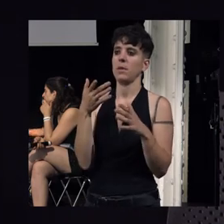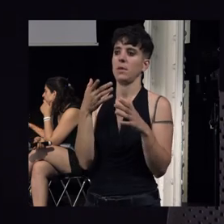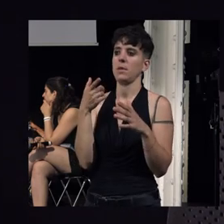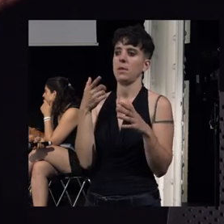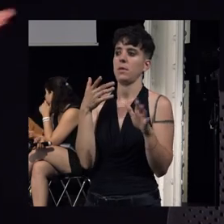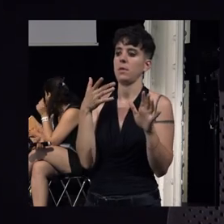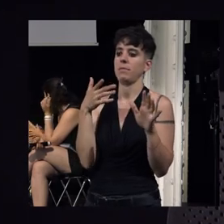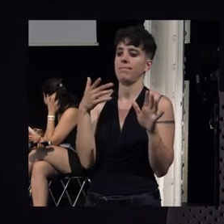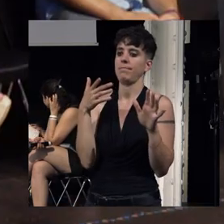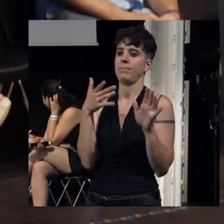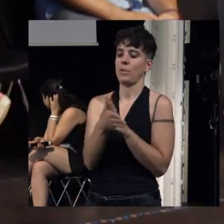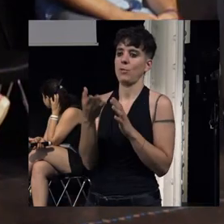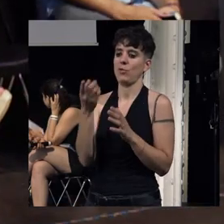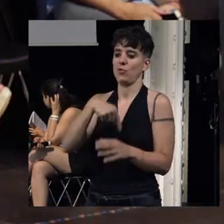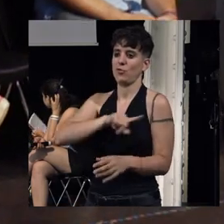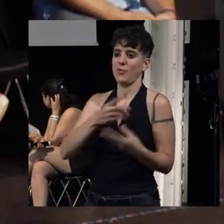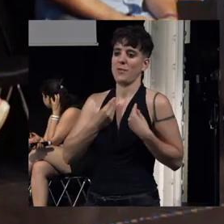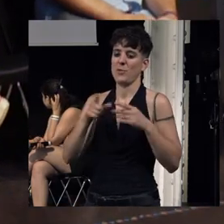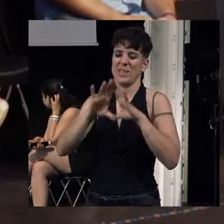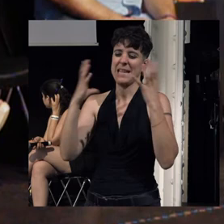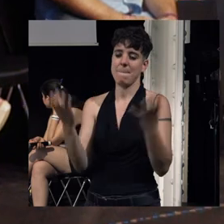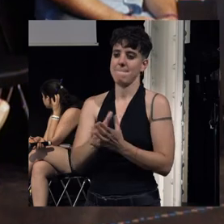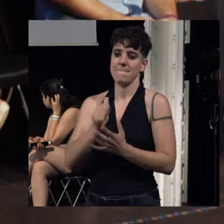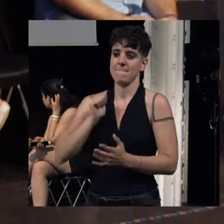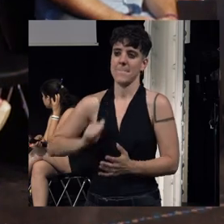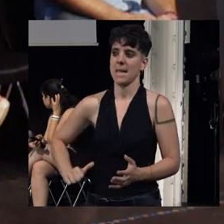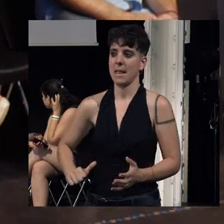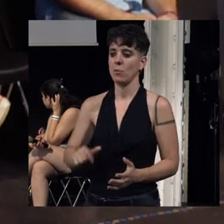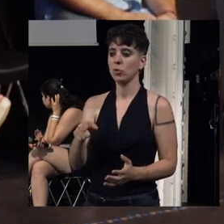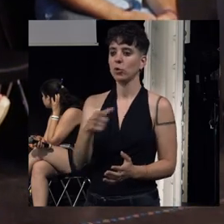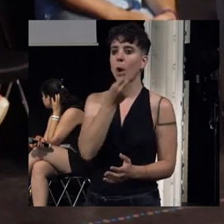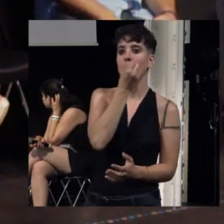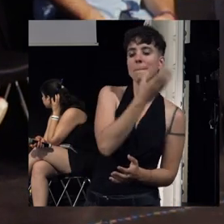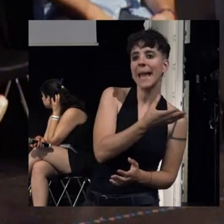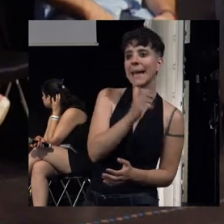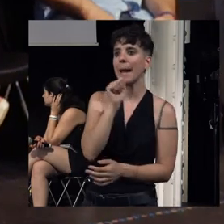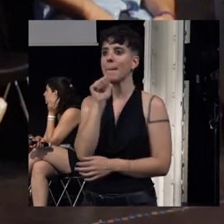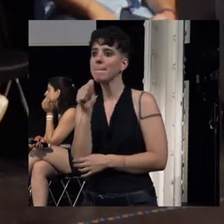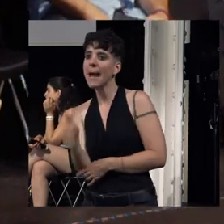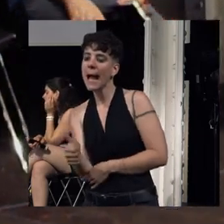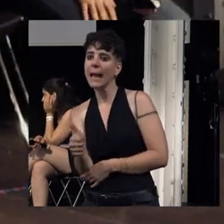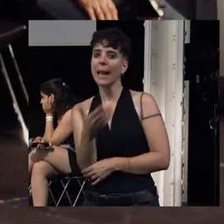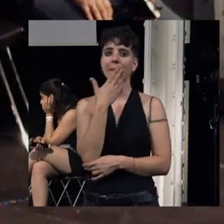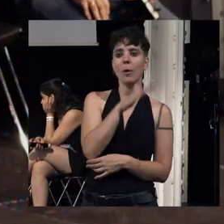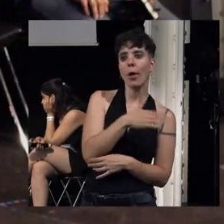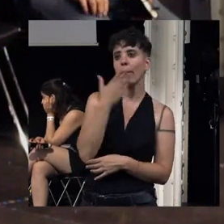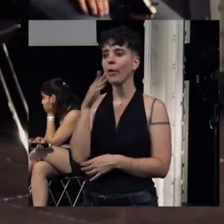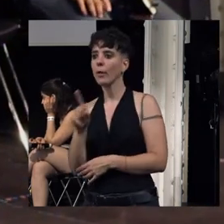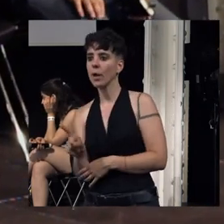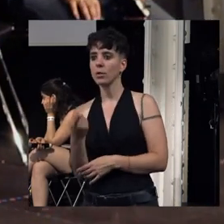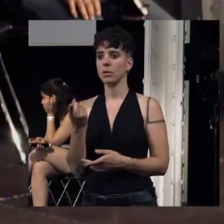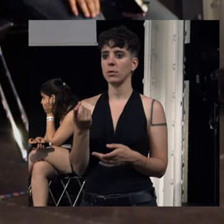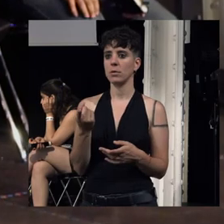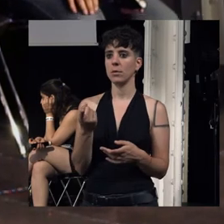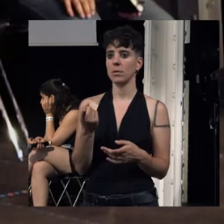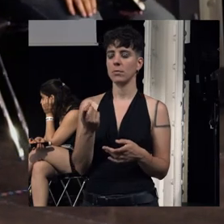esta mierda de mundo. Que una cosa, lo bueno, y o sea, el bien y el mal, en lugar de que haya una ética y que sea, bueno, esto